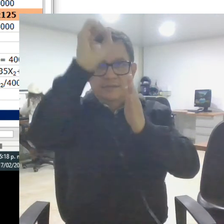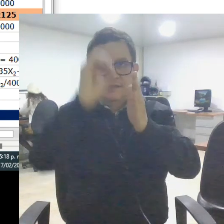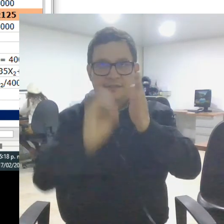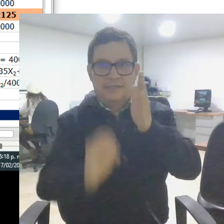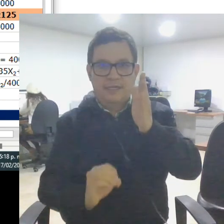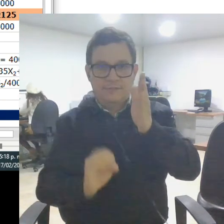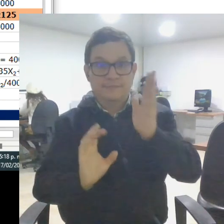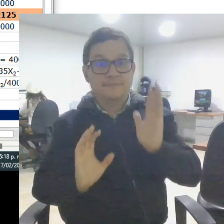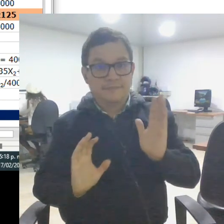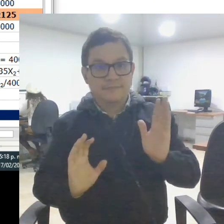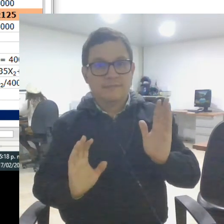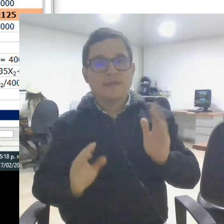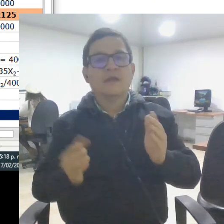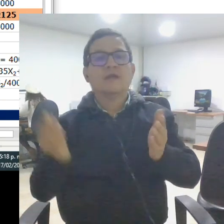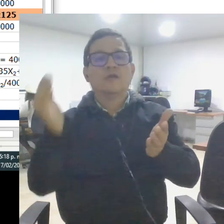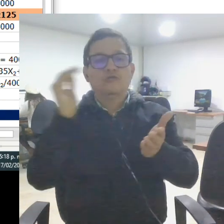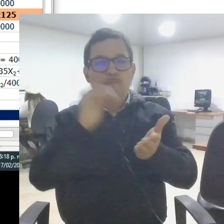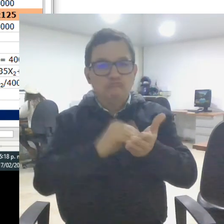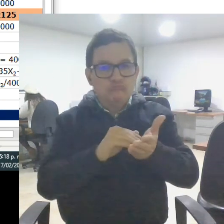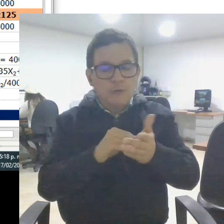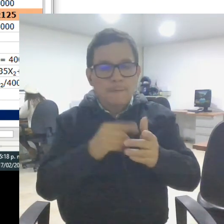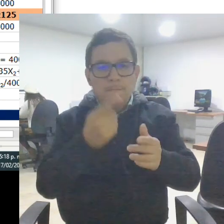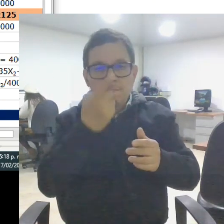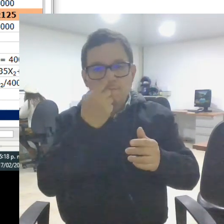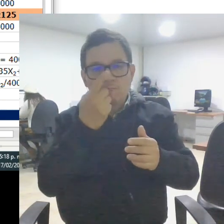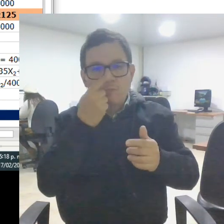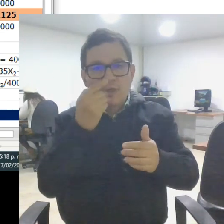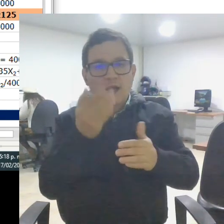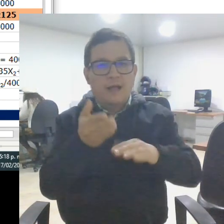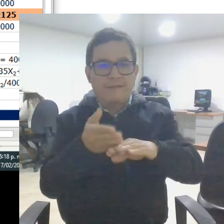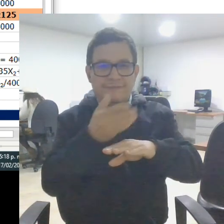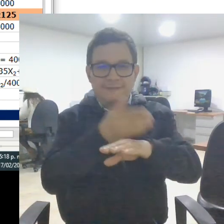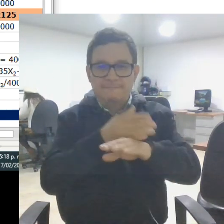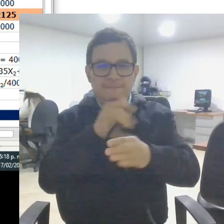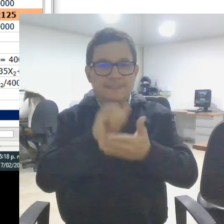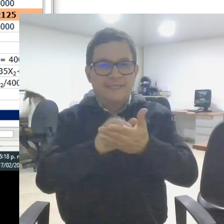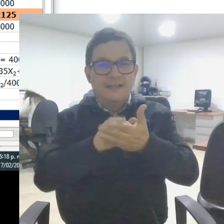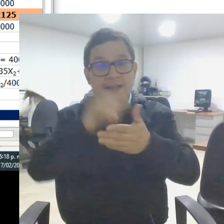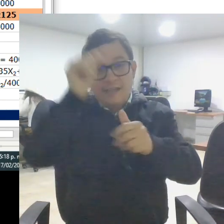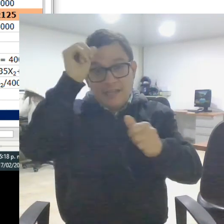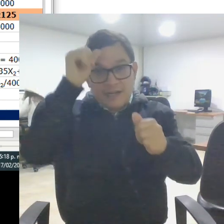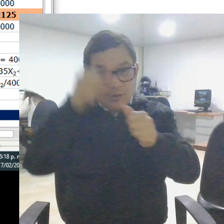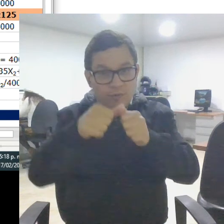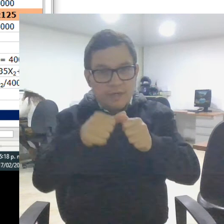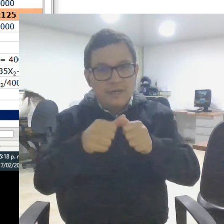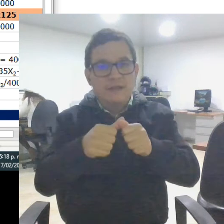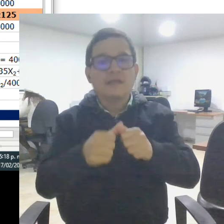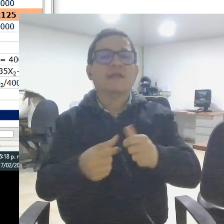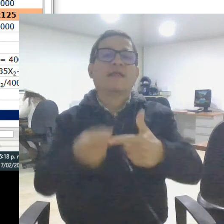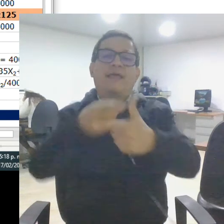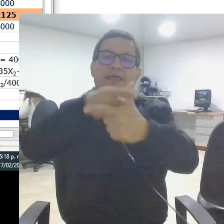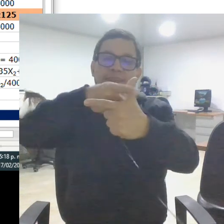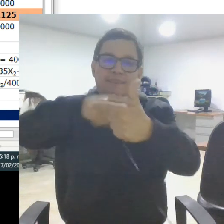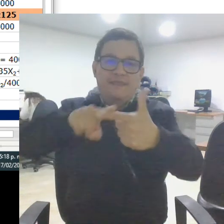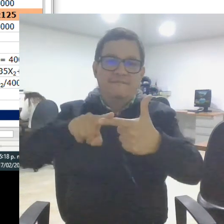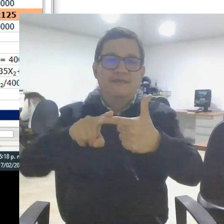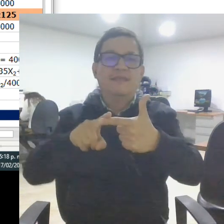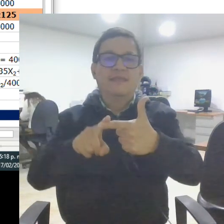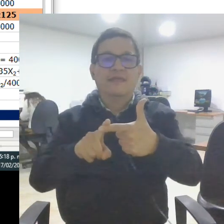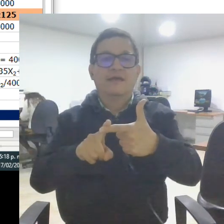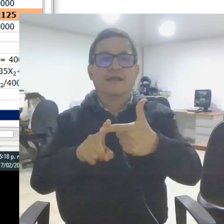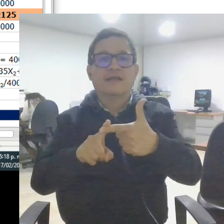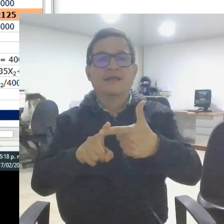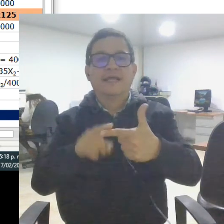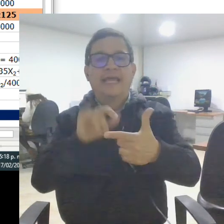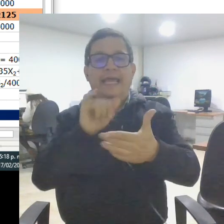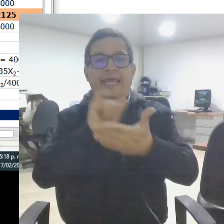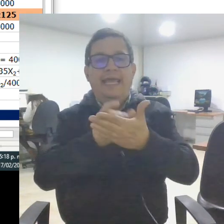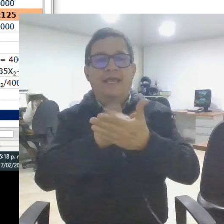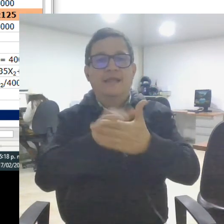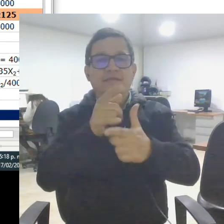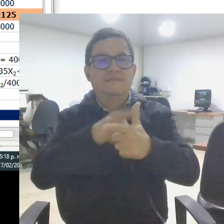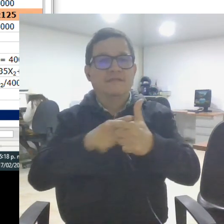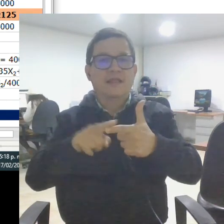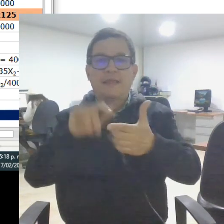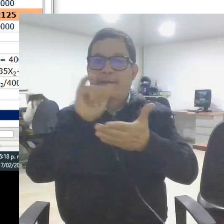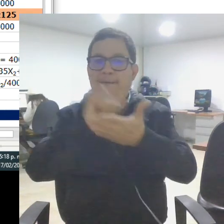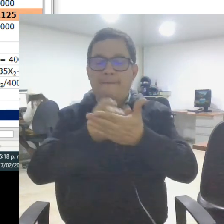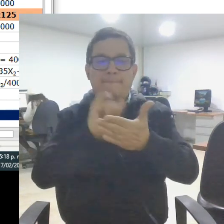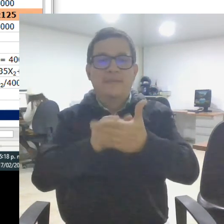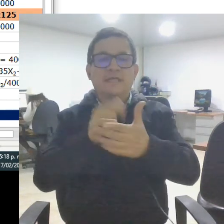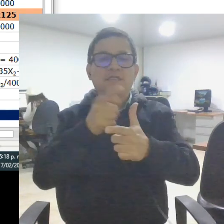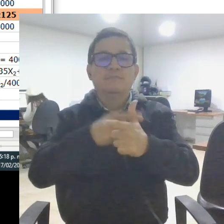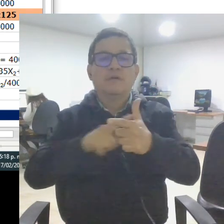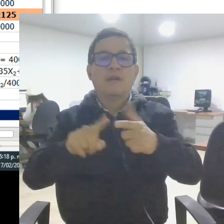Y volvemos a el paso anterior. ¿Recuerdan? Es dividir esta columna sobre esa misma columna,